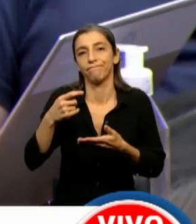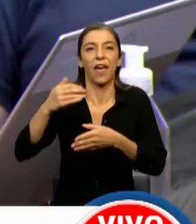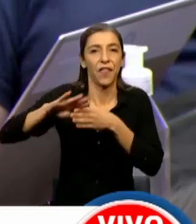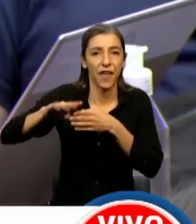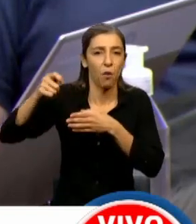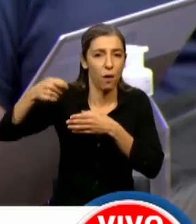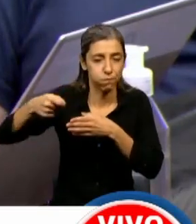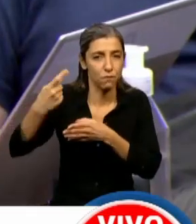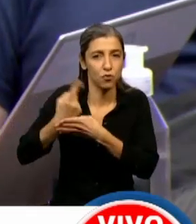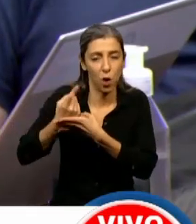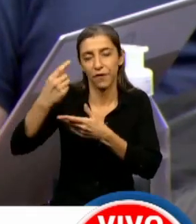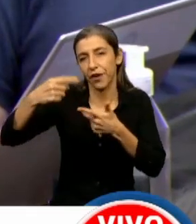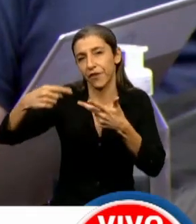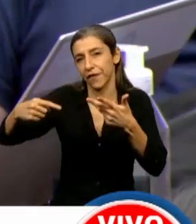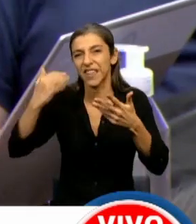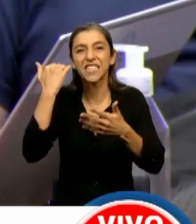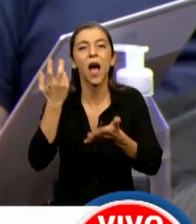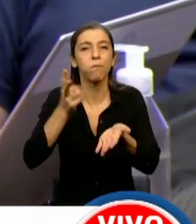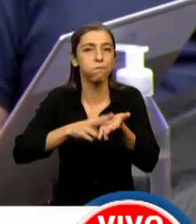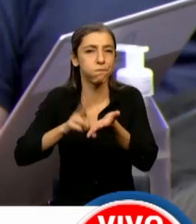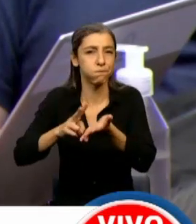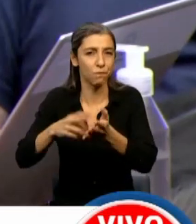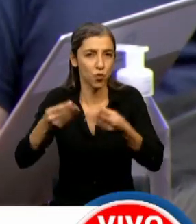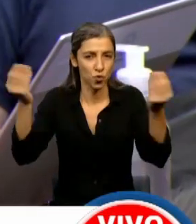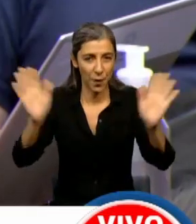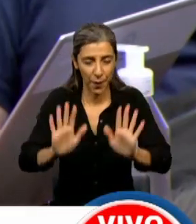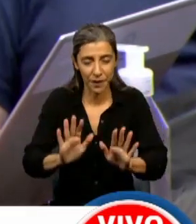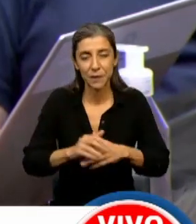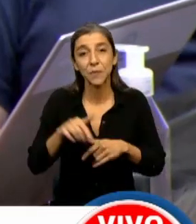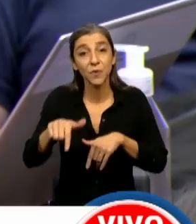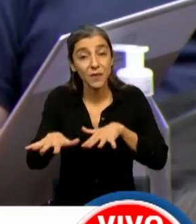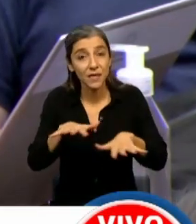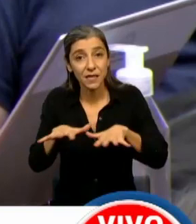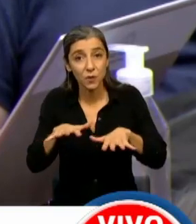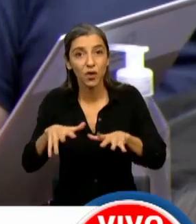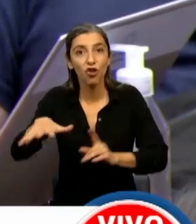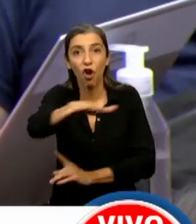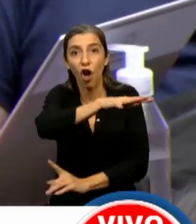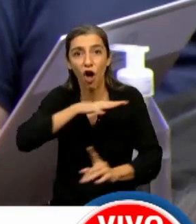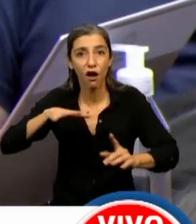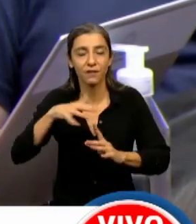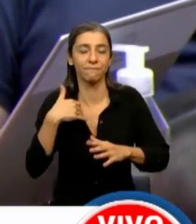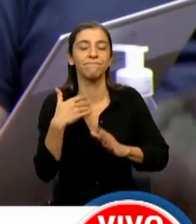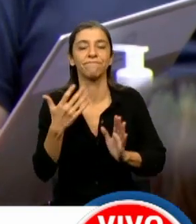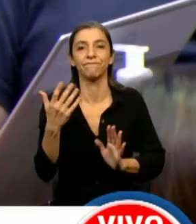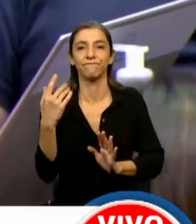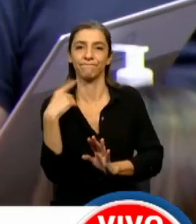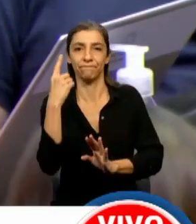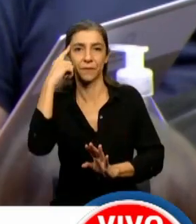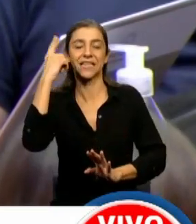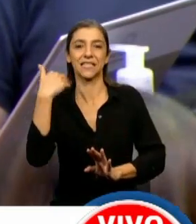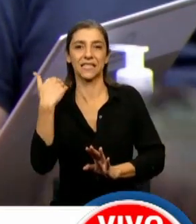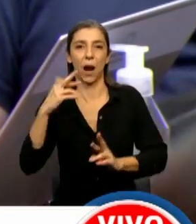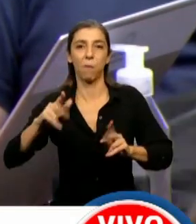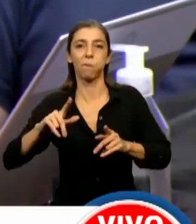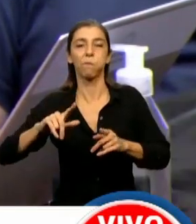veces. Y en ese contexto es que hay que interpretar el conjunto de las políticas que llevó adelante el Estado Nacional para